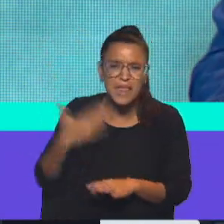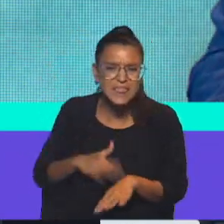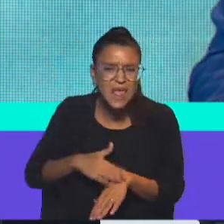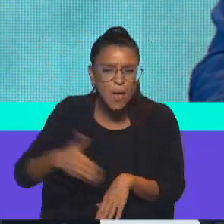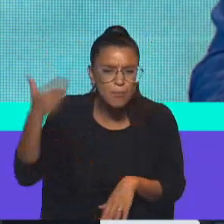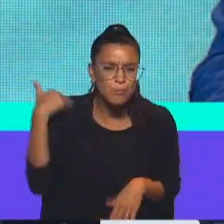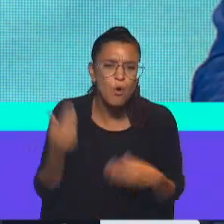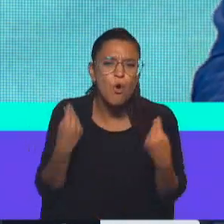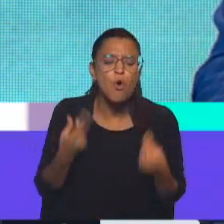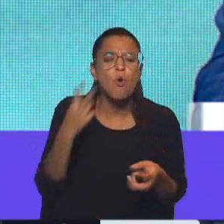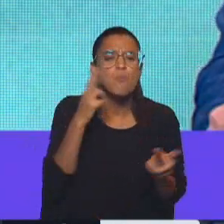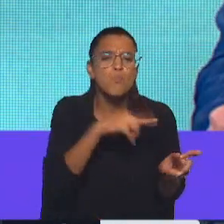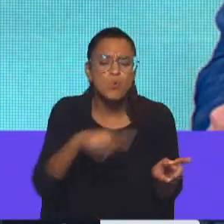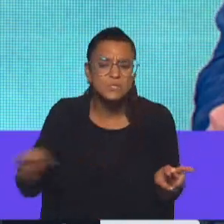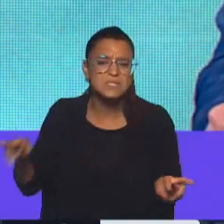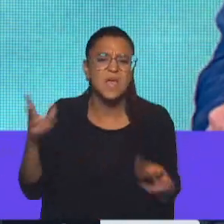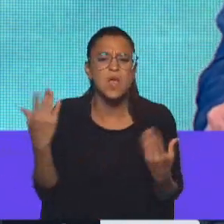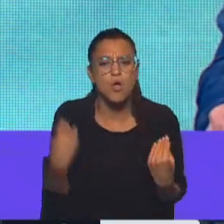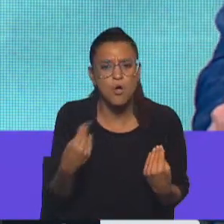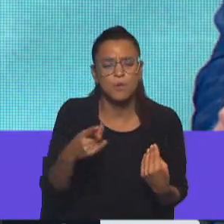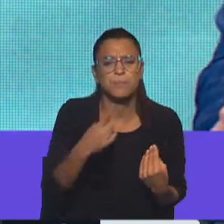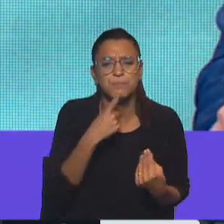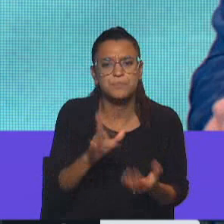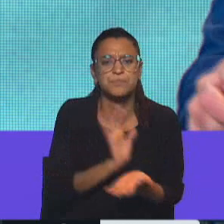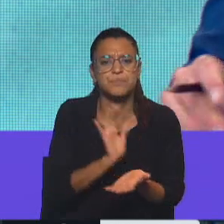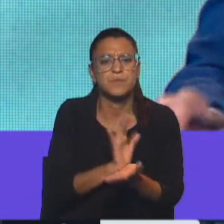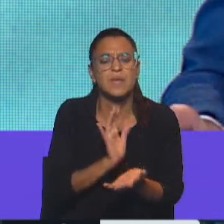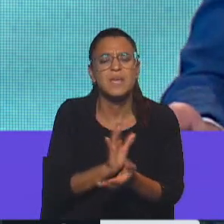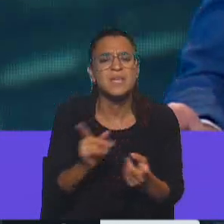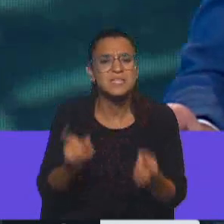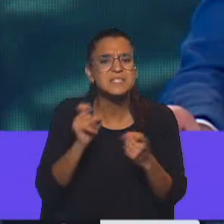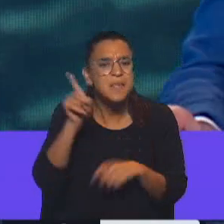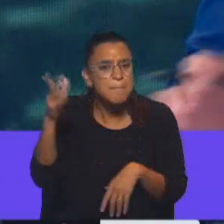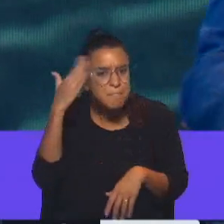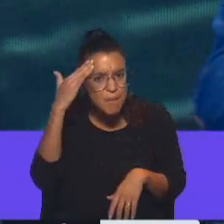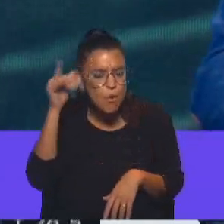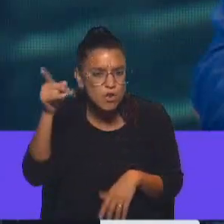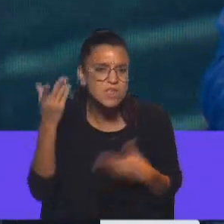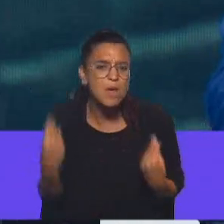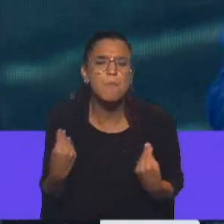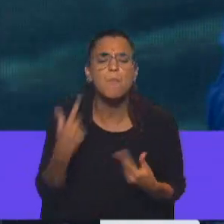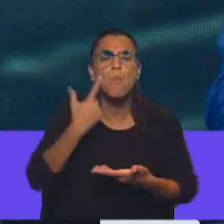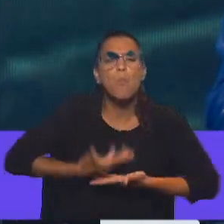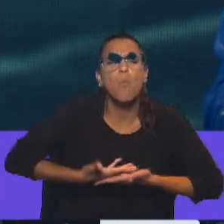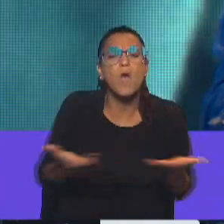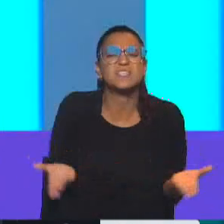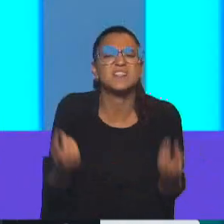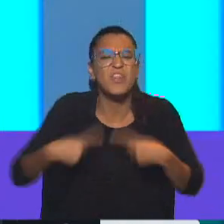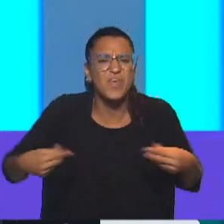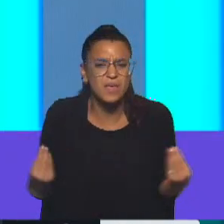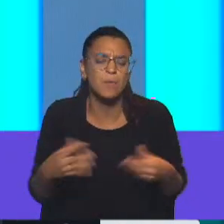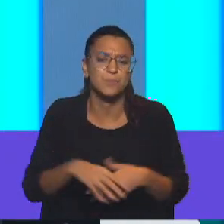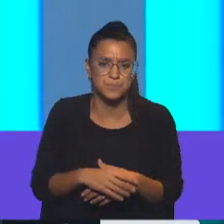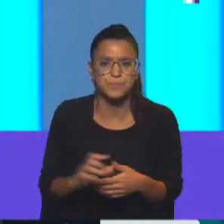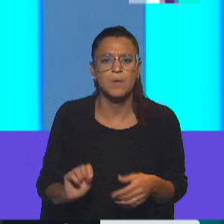básicamente, ¿cómo el Museo del Holocausto reivindica la necesidad de esa memoria? ¿Qué es lo que tiene? ¿Qué es lo que muestra el Museo del Holocausto?